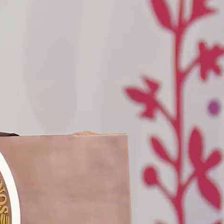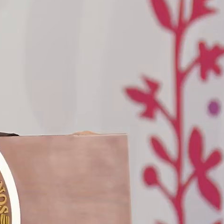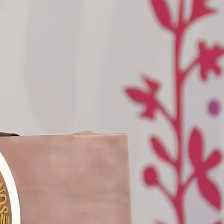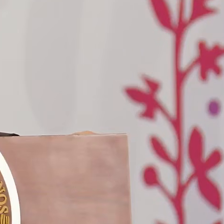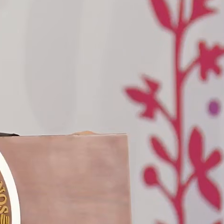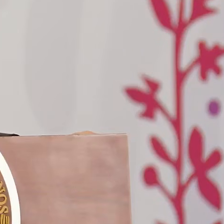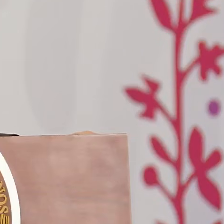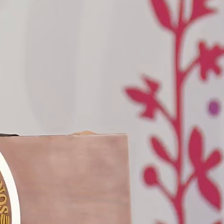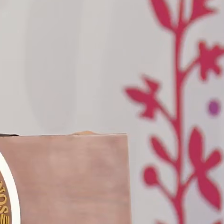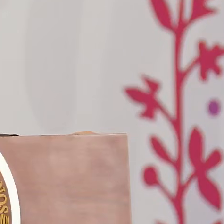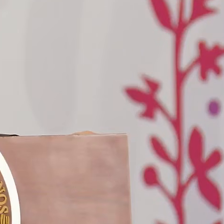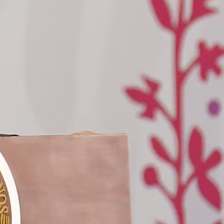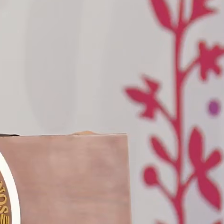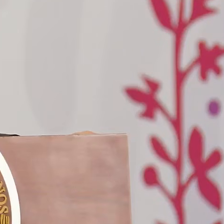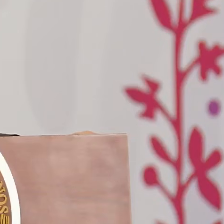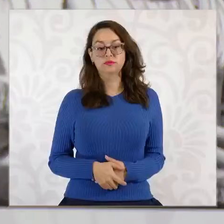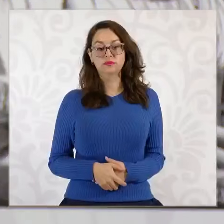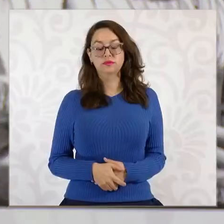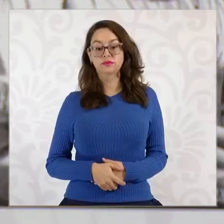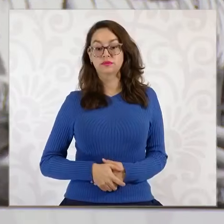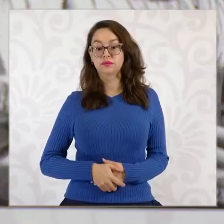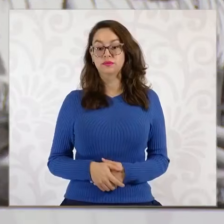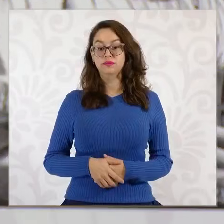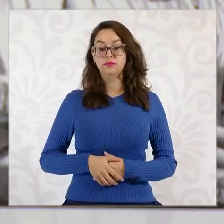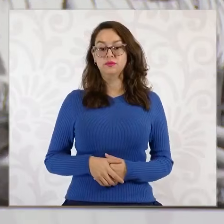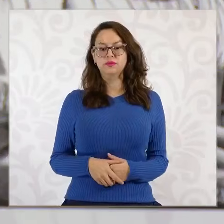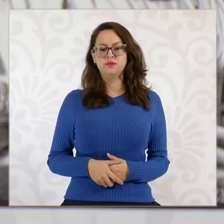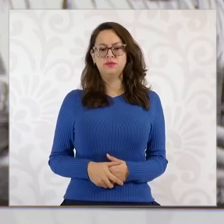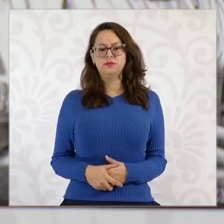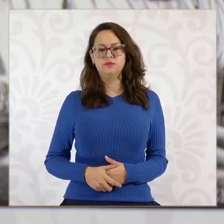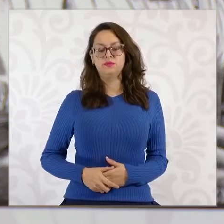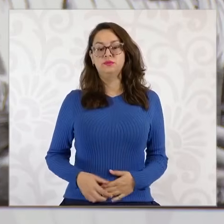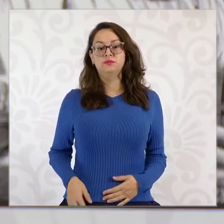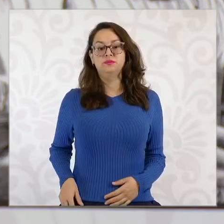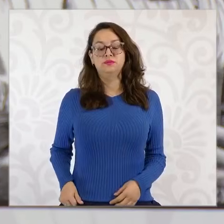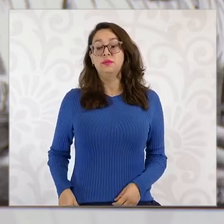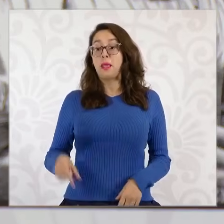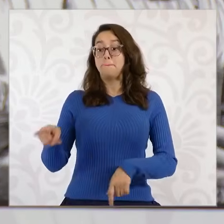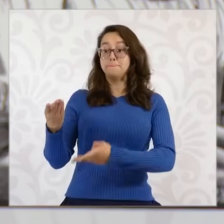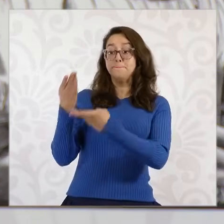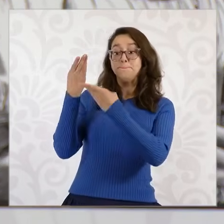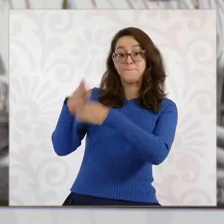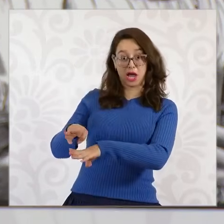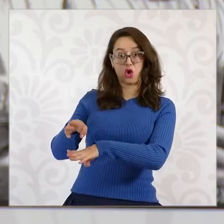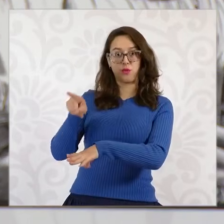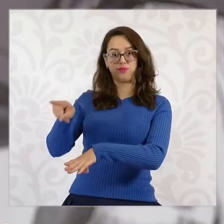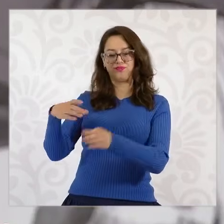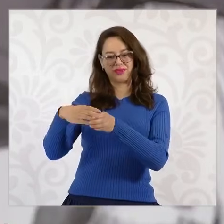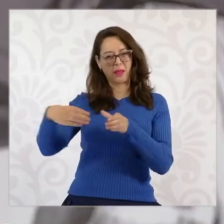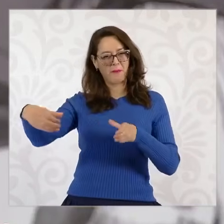va a anunciar el secretario de Hacienda, porque hay una comisión por tener la maquinita que se cobra.